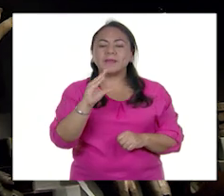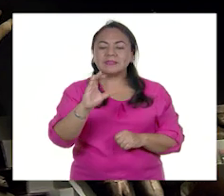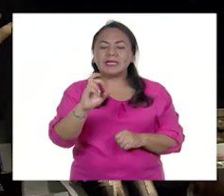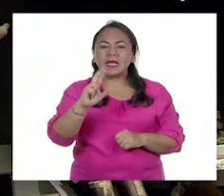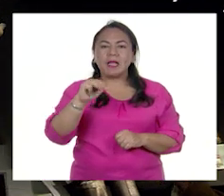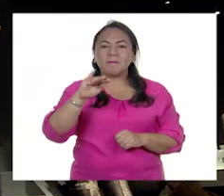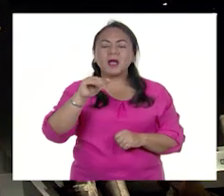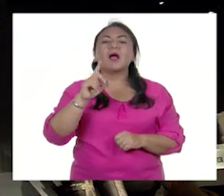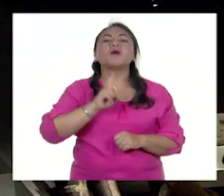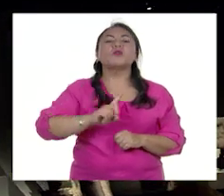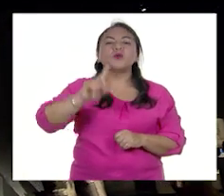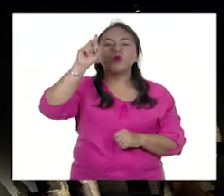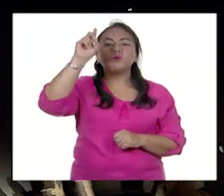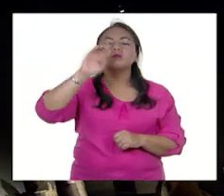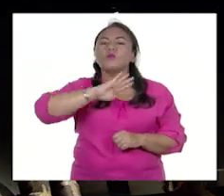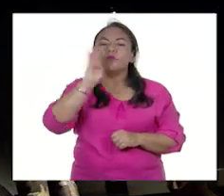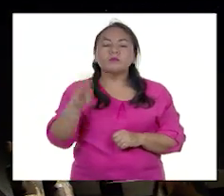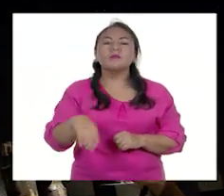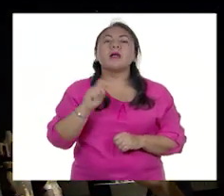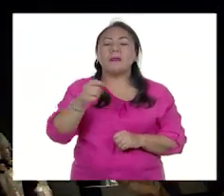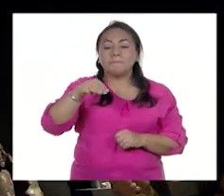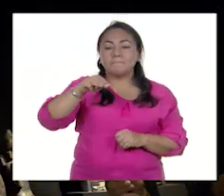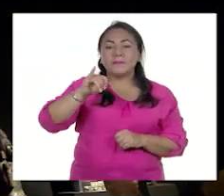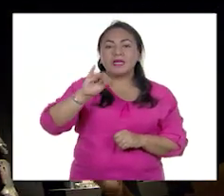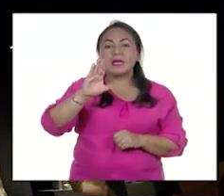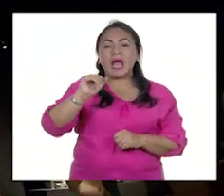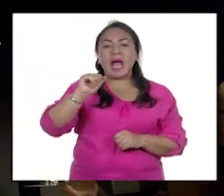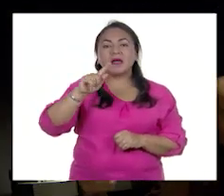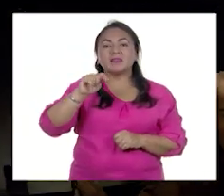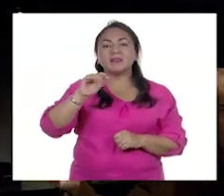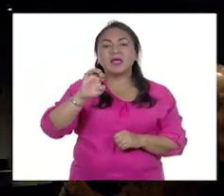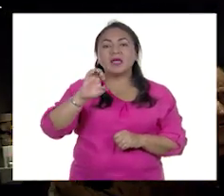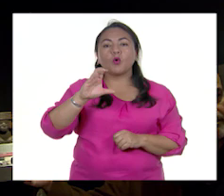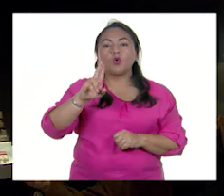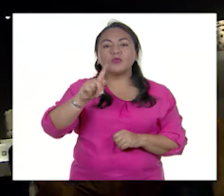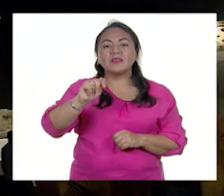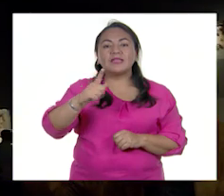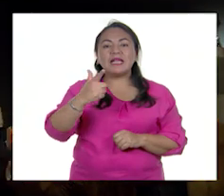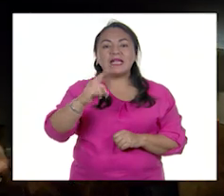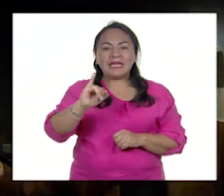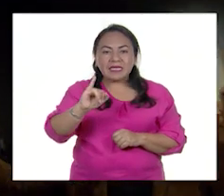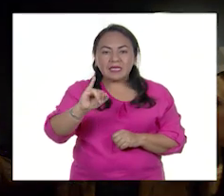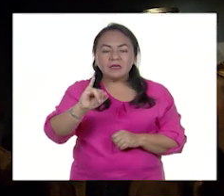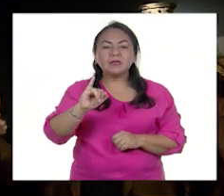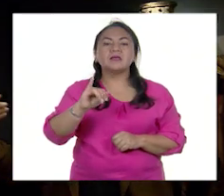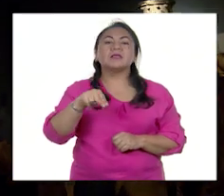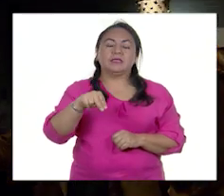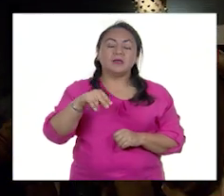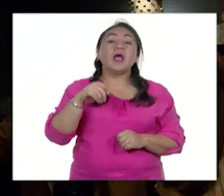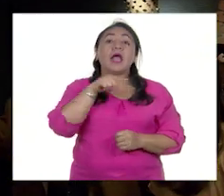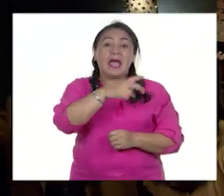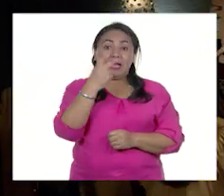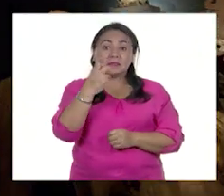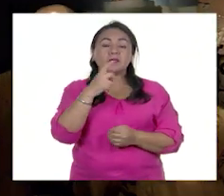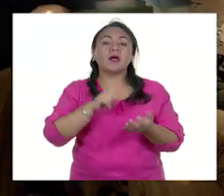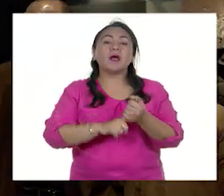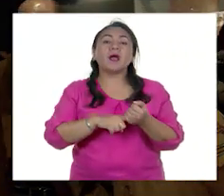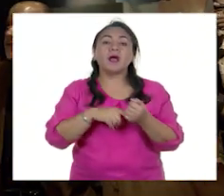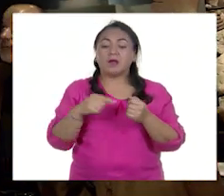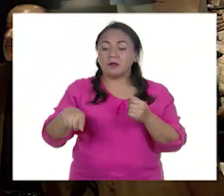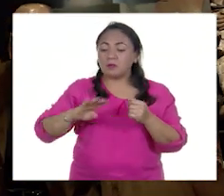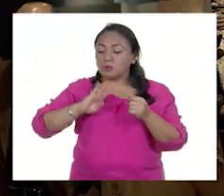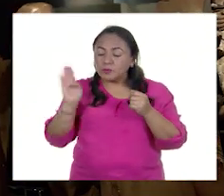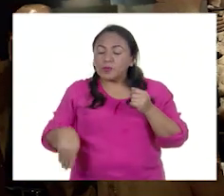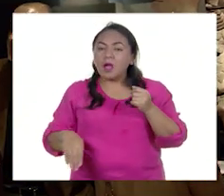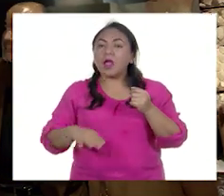era Mictlantecutli, el señor del Mictlán. El Mictlán era el lugar al que iban la mayor parte de los seres humanos después de la